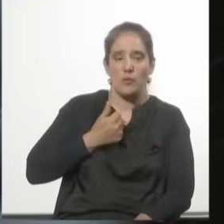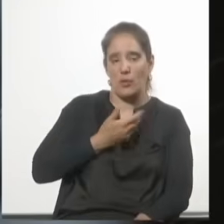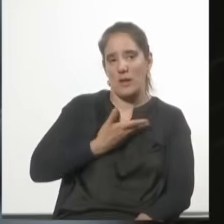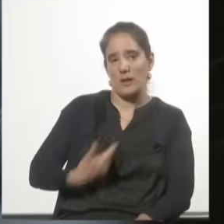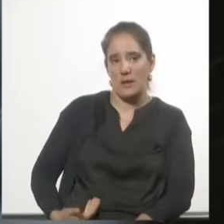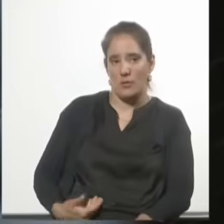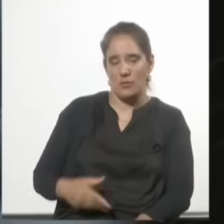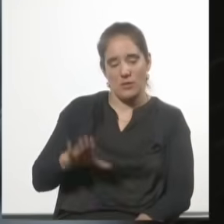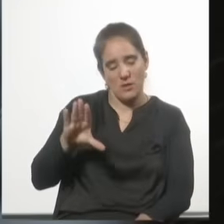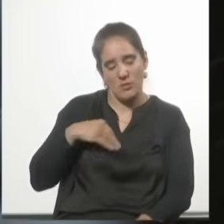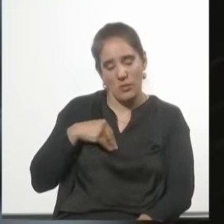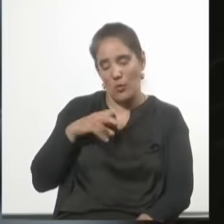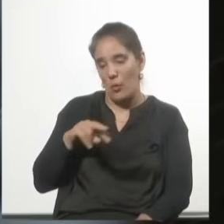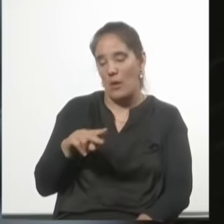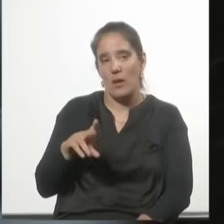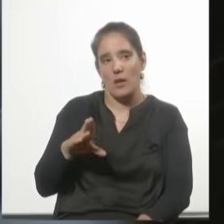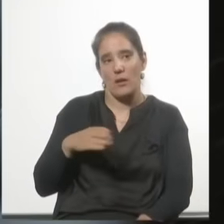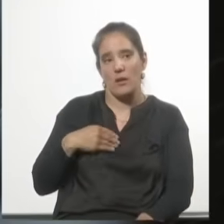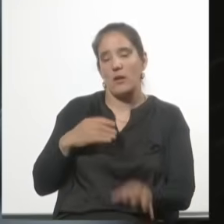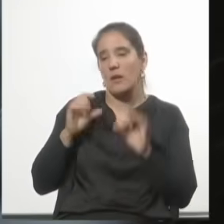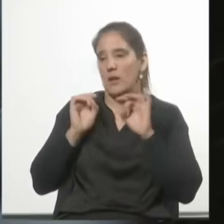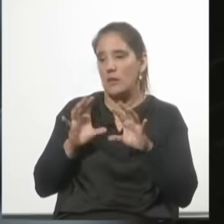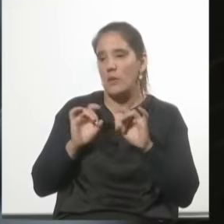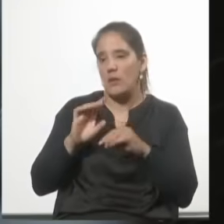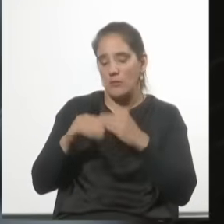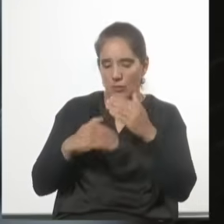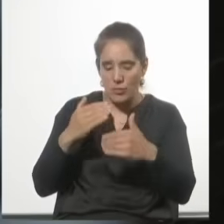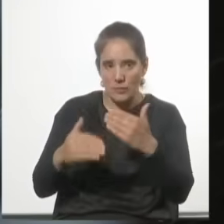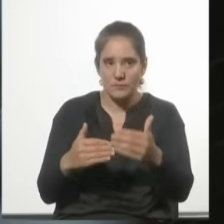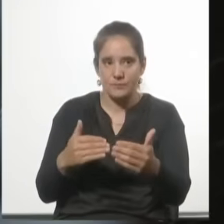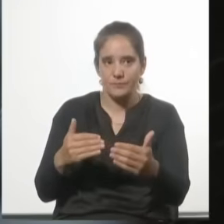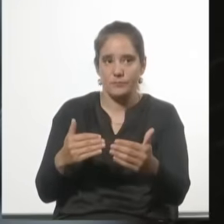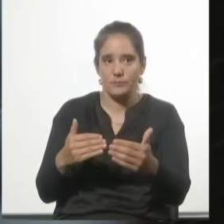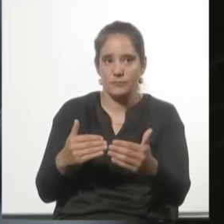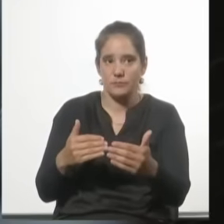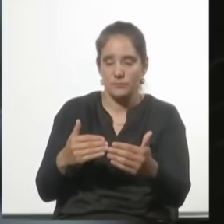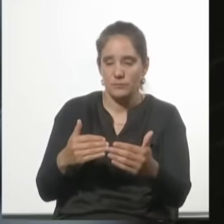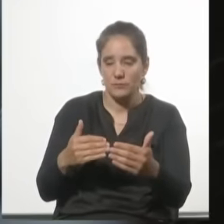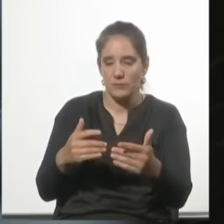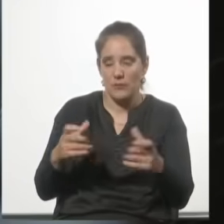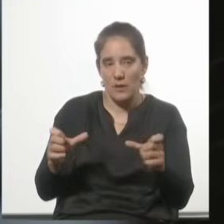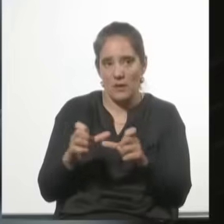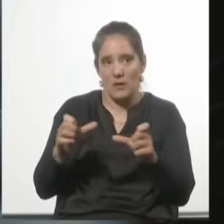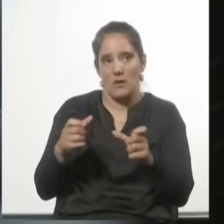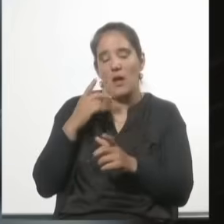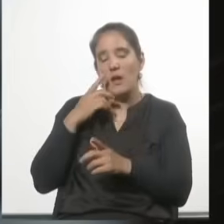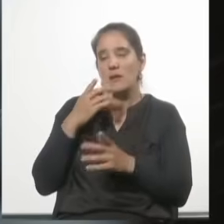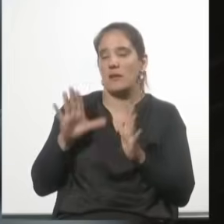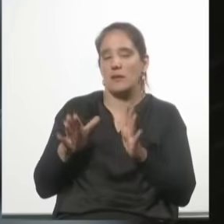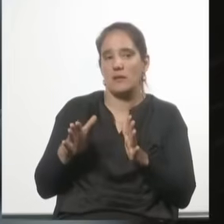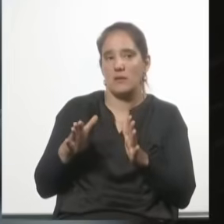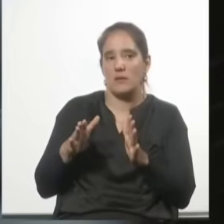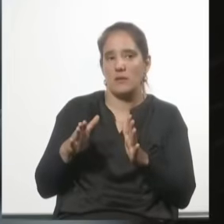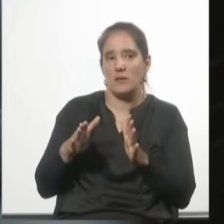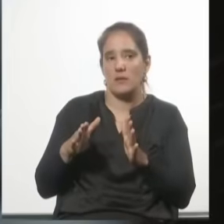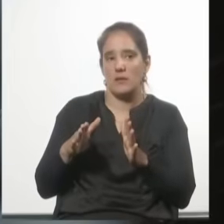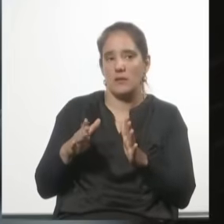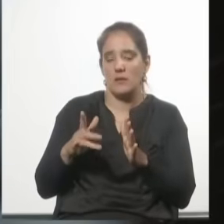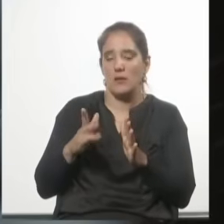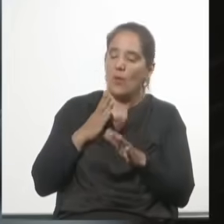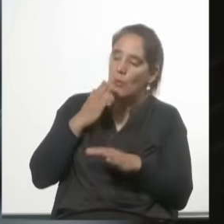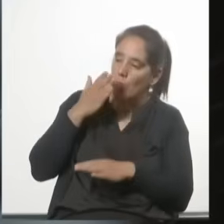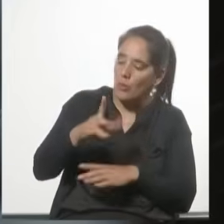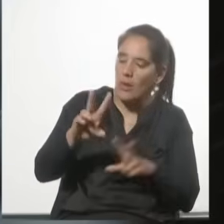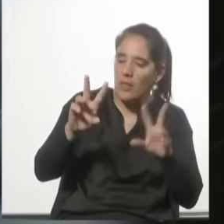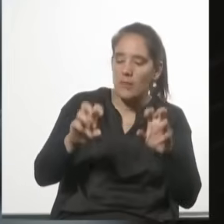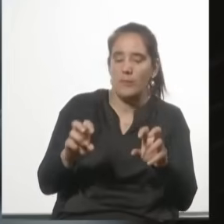se aceptó una garantía que desnaturaliza ese trascendente rasgo al introducir de alguna manera como